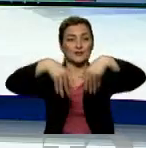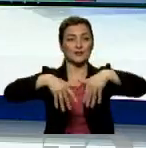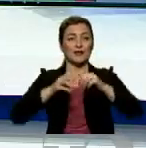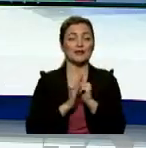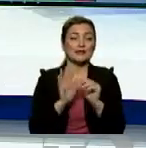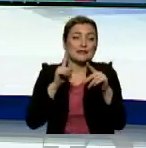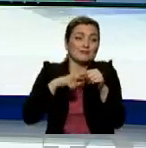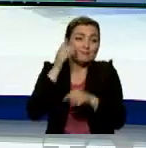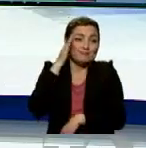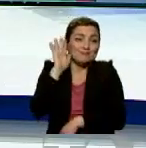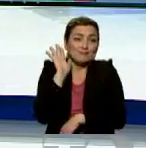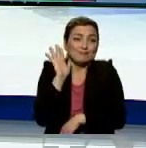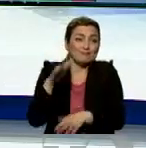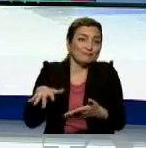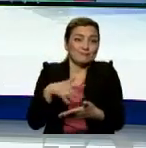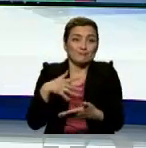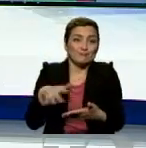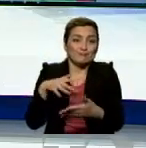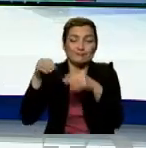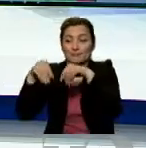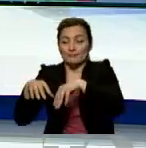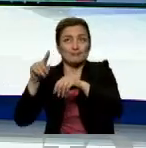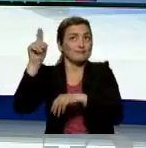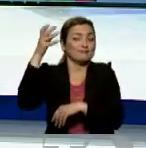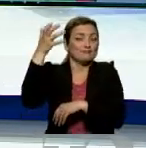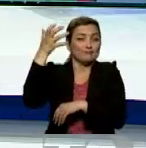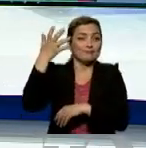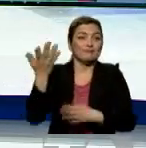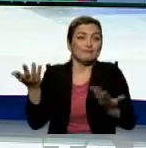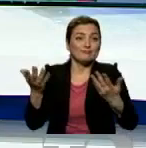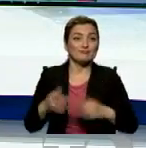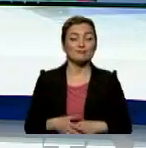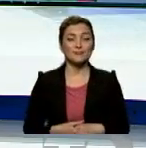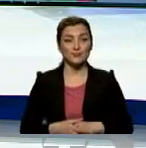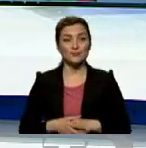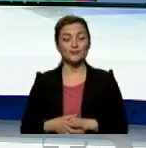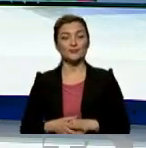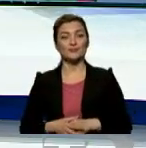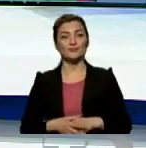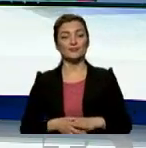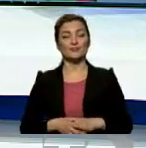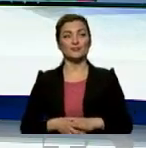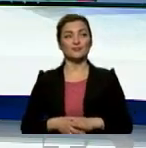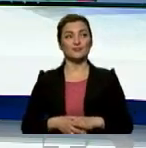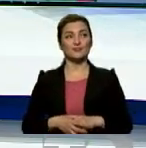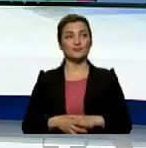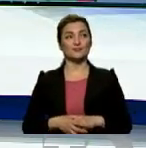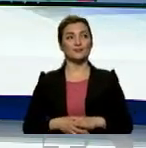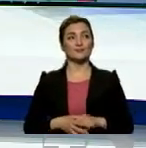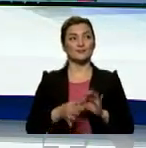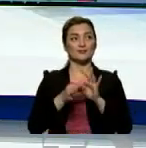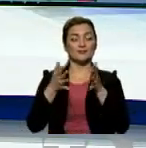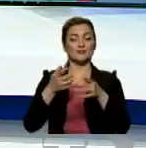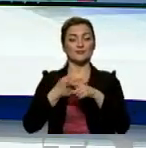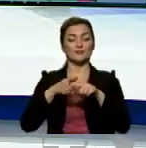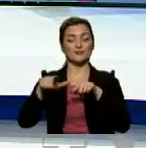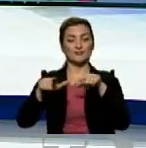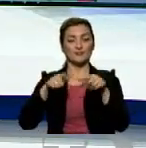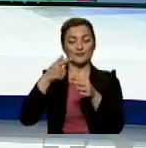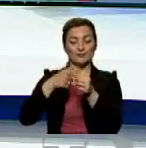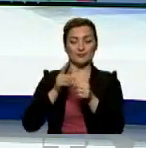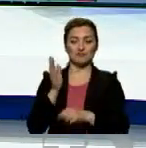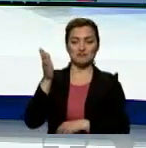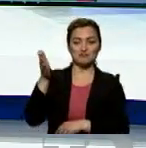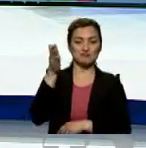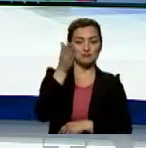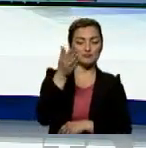se sabe. Siempre sabemos eso. También queremos decirles que nuestras compañeras están desplegadas por distintos puntos de la capital